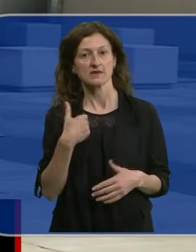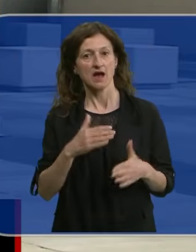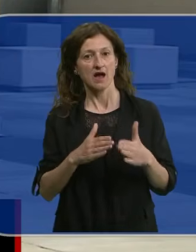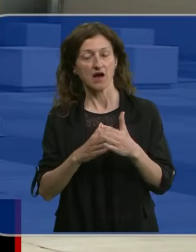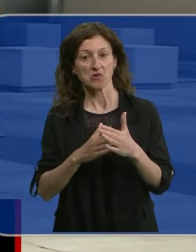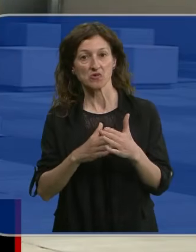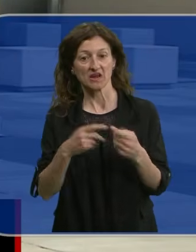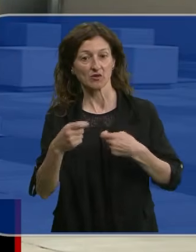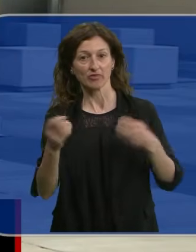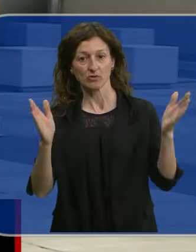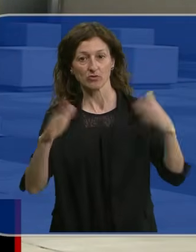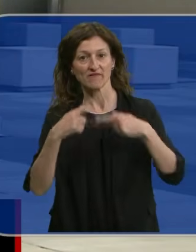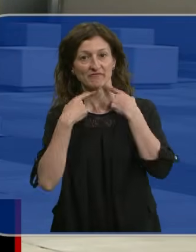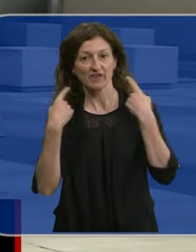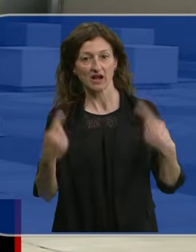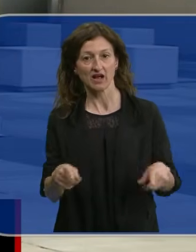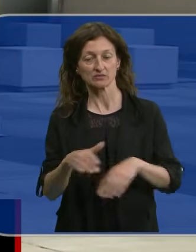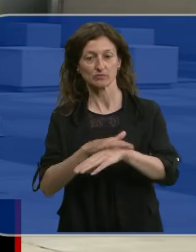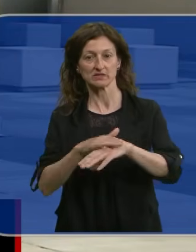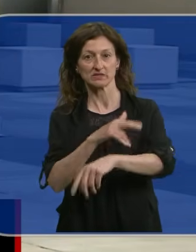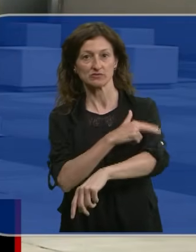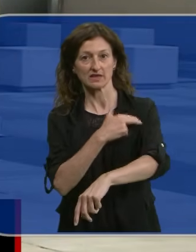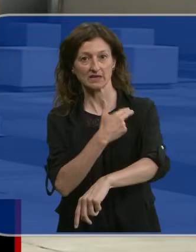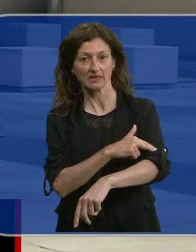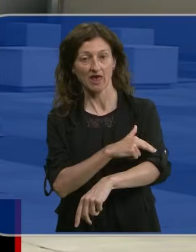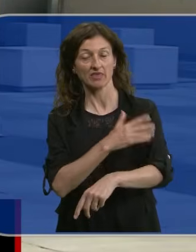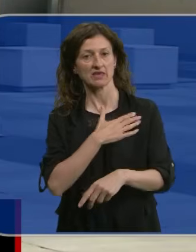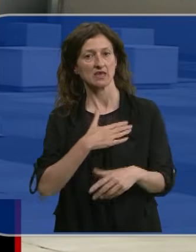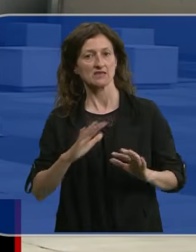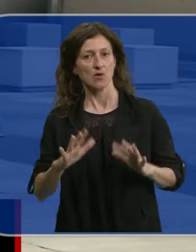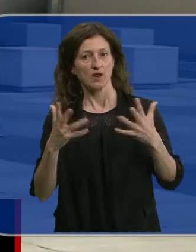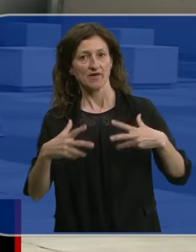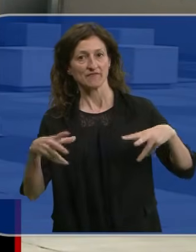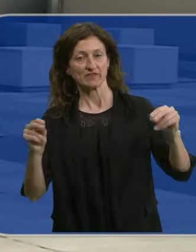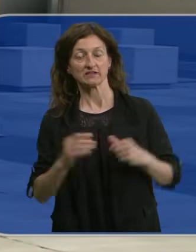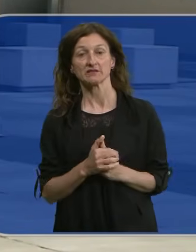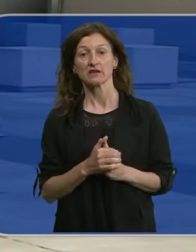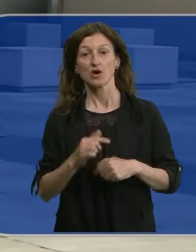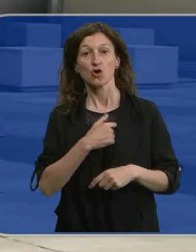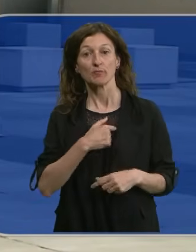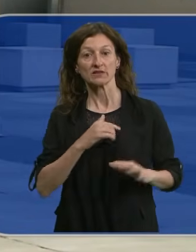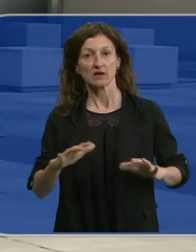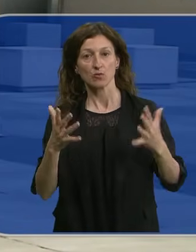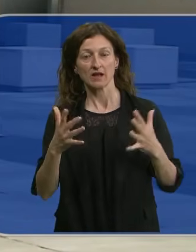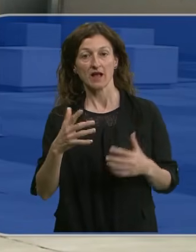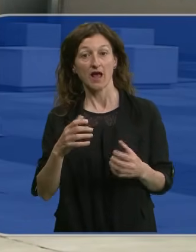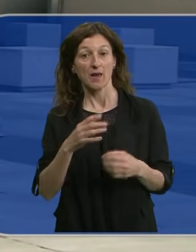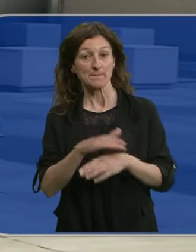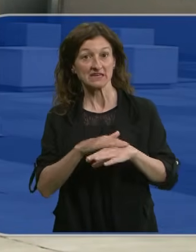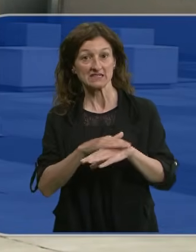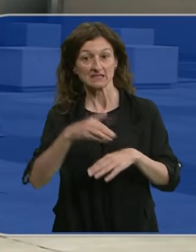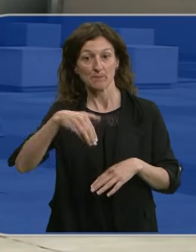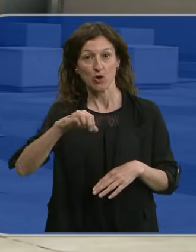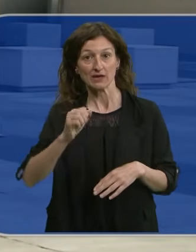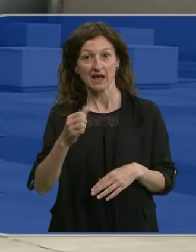punto muerto tras el fracaso en las negociaciones con el Ministerio de Sanidad para poner fin al conflicto. El comité de huelga exige la dimisión de la ministra